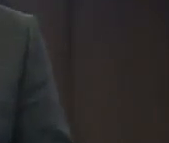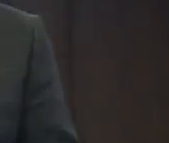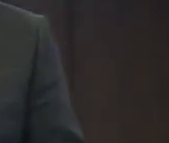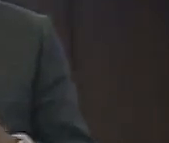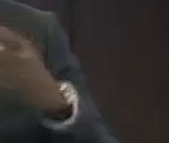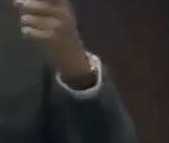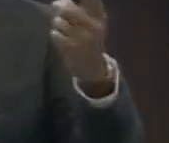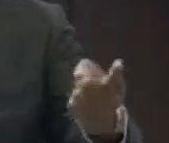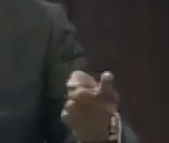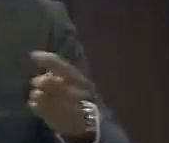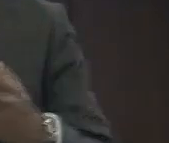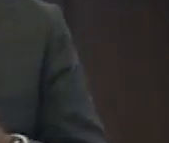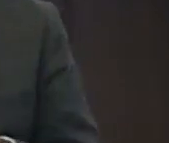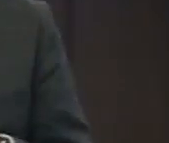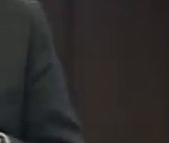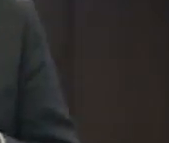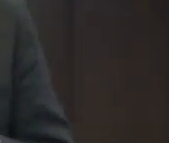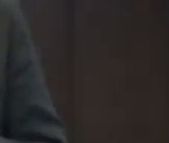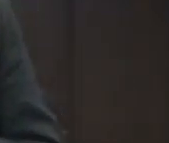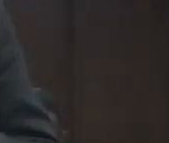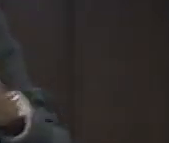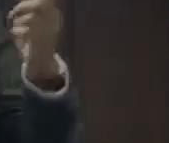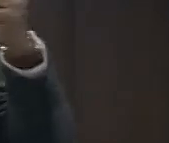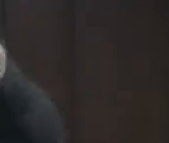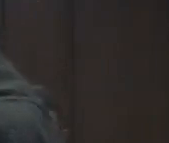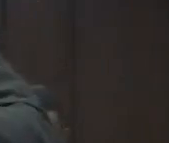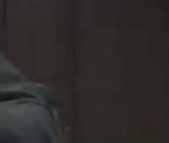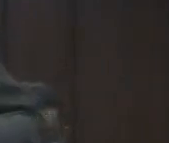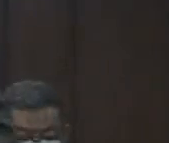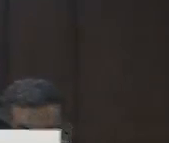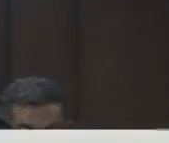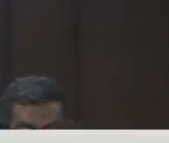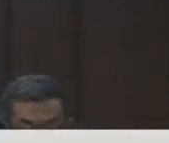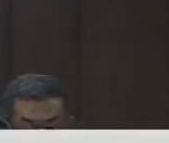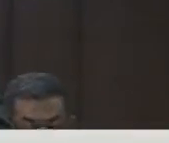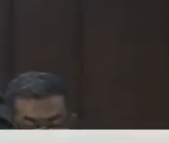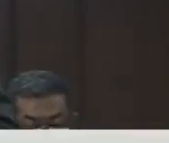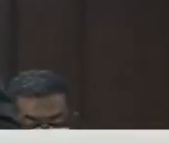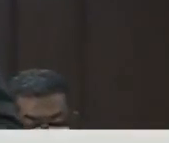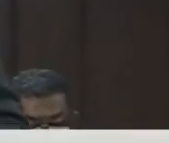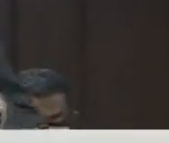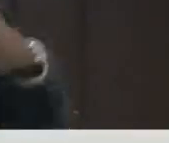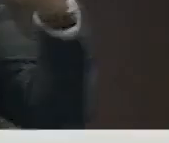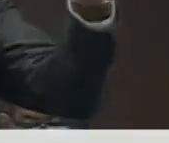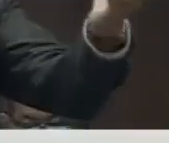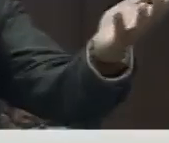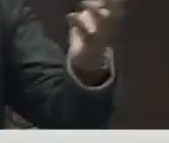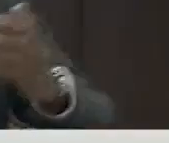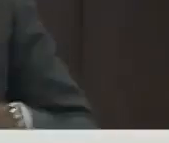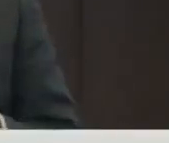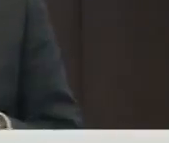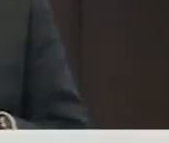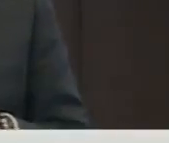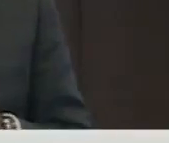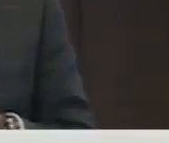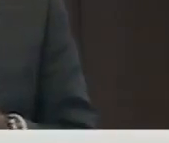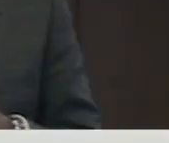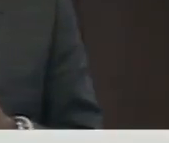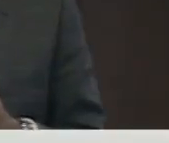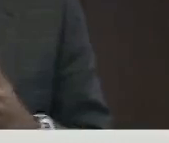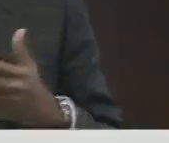por Juan de Villegas y los conquistadores, que hoy algunos sectores, inclusive de los medios de comunicación, reconocen